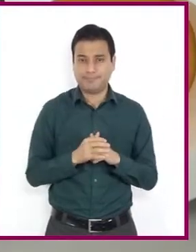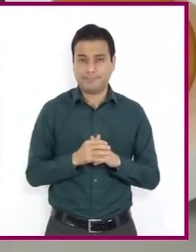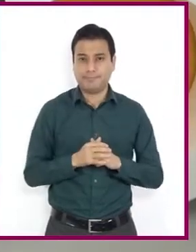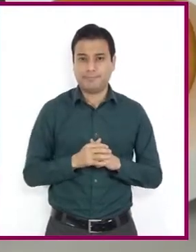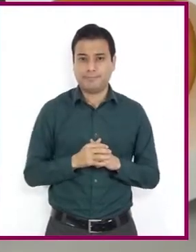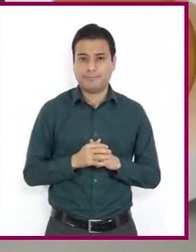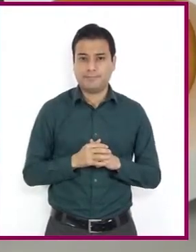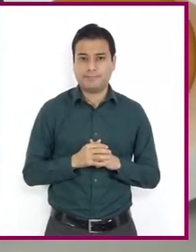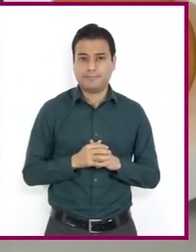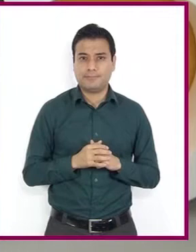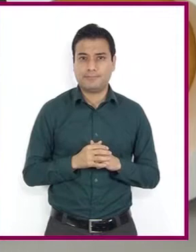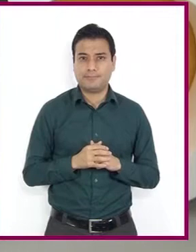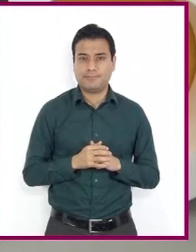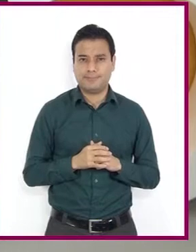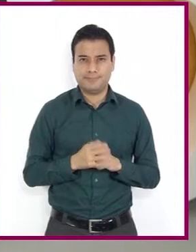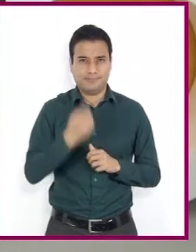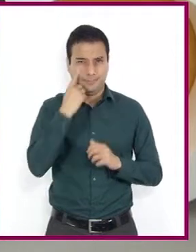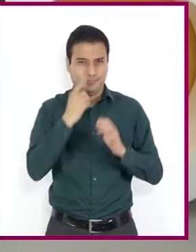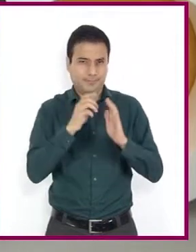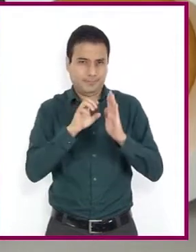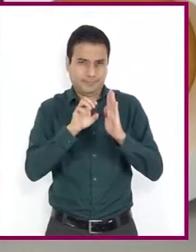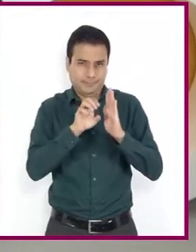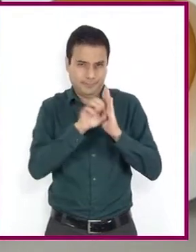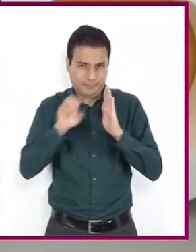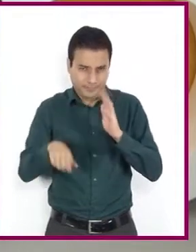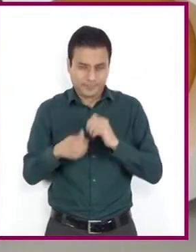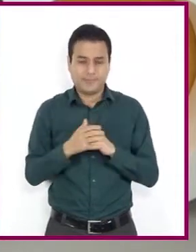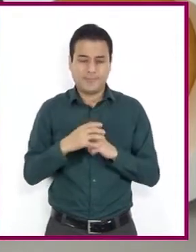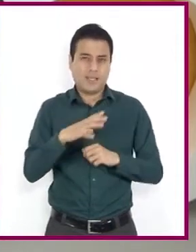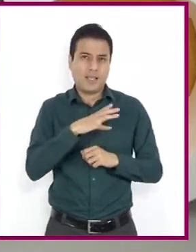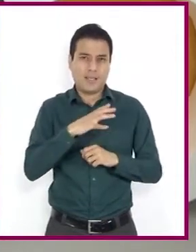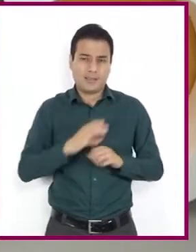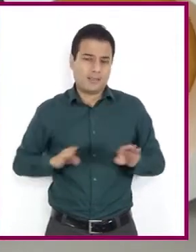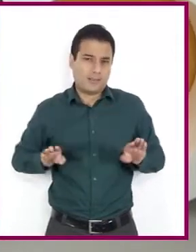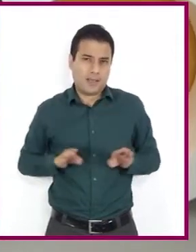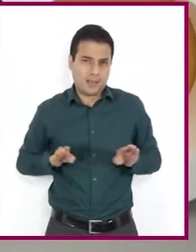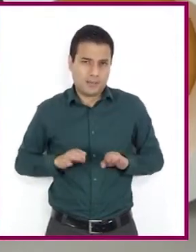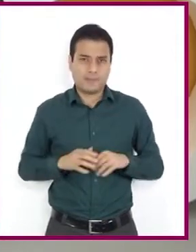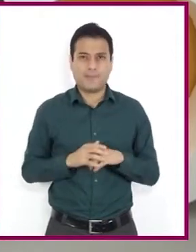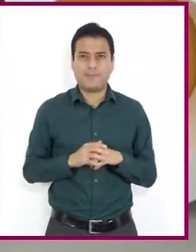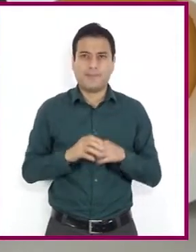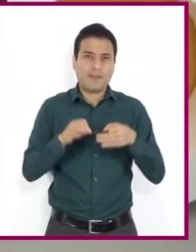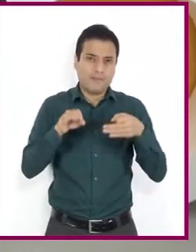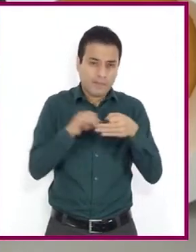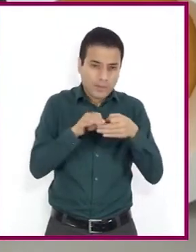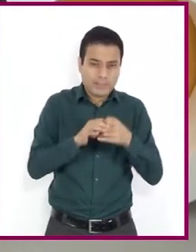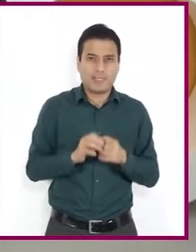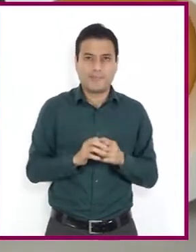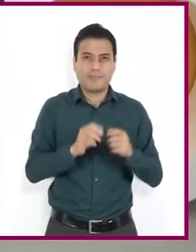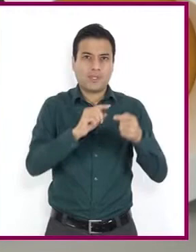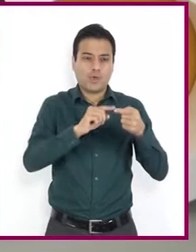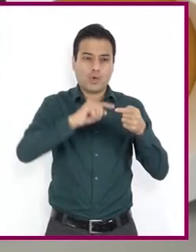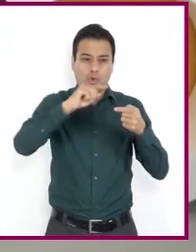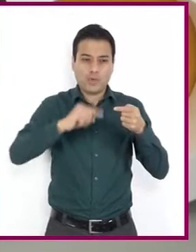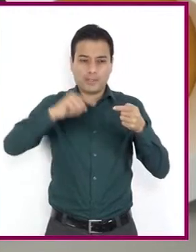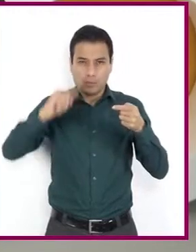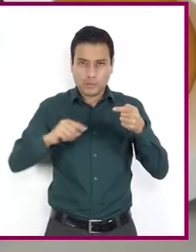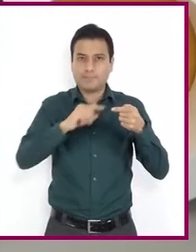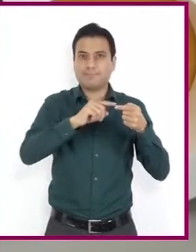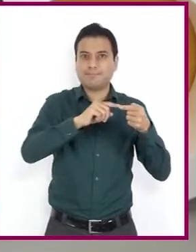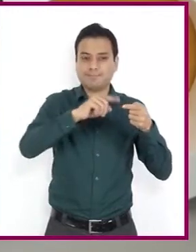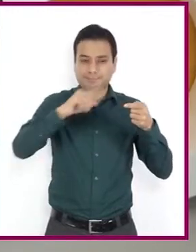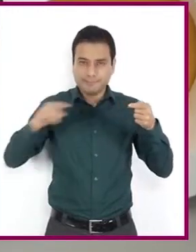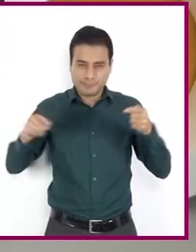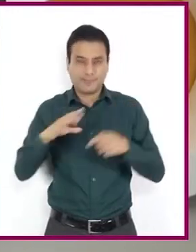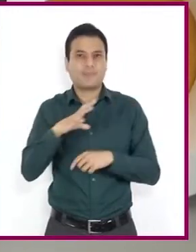atmósfera. Como el resto de las ondas, poseen características como frecuencia y longitud que corresponden a determinados intervalos que